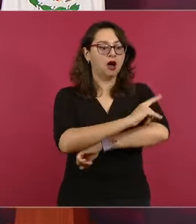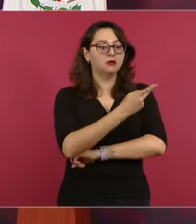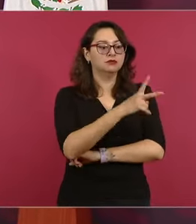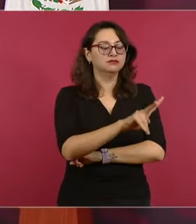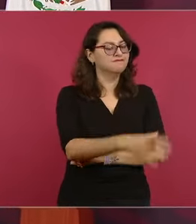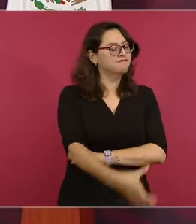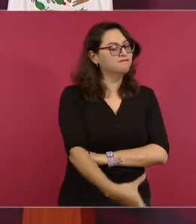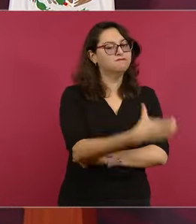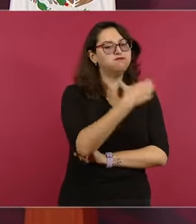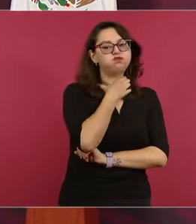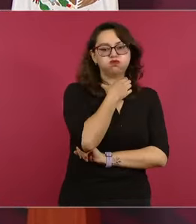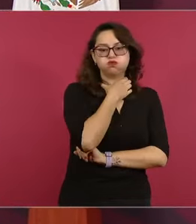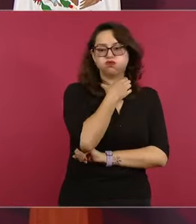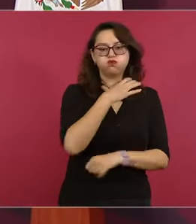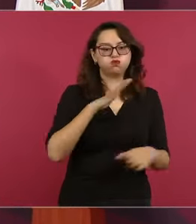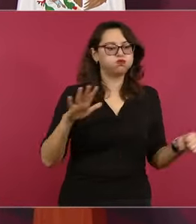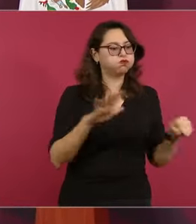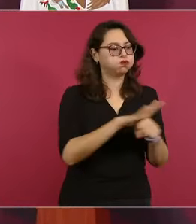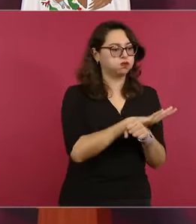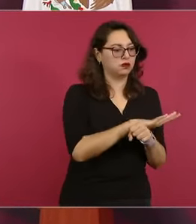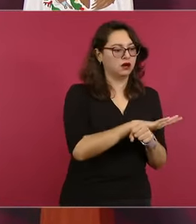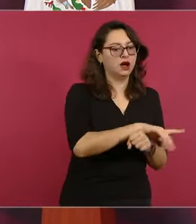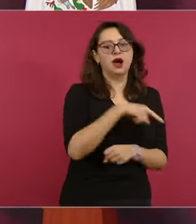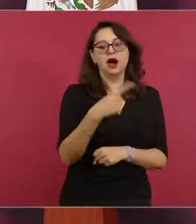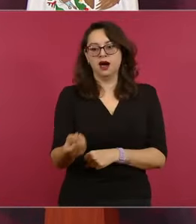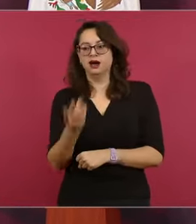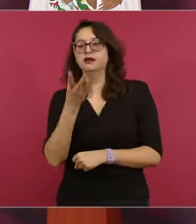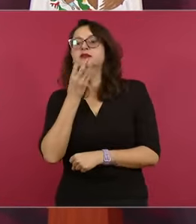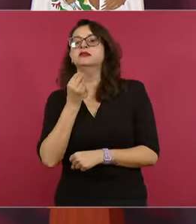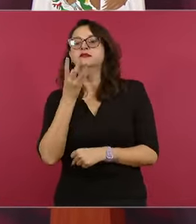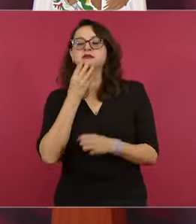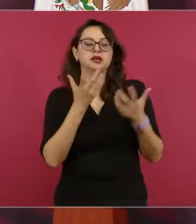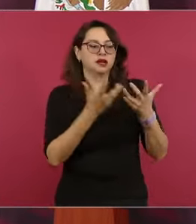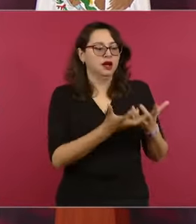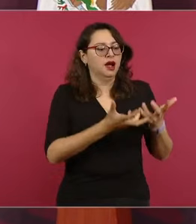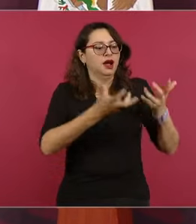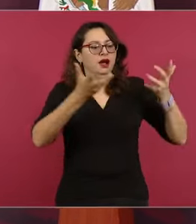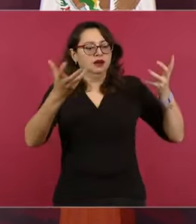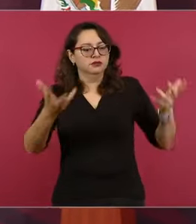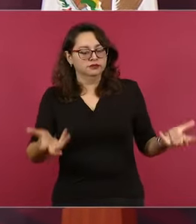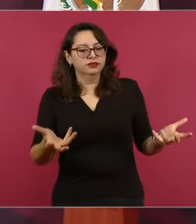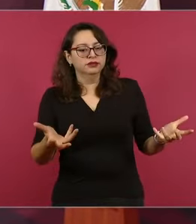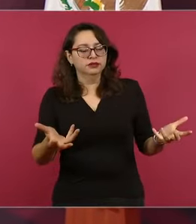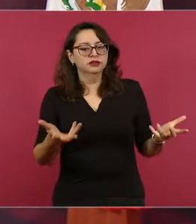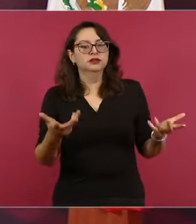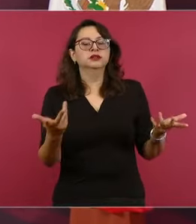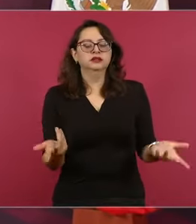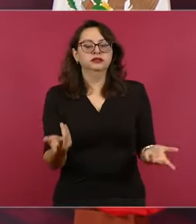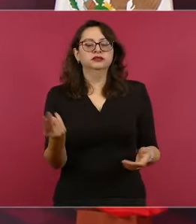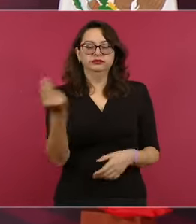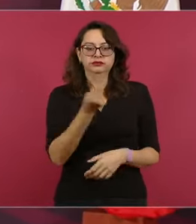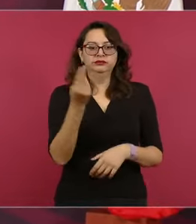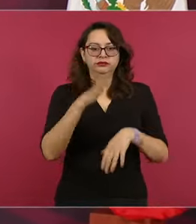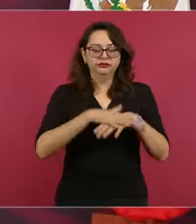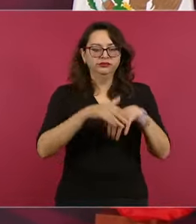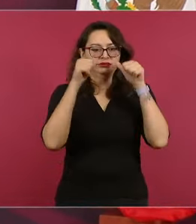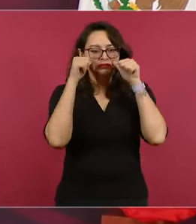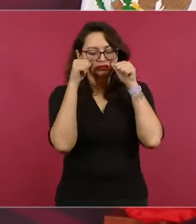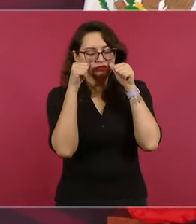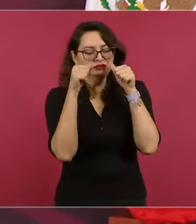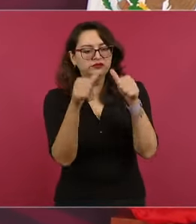Vallarta. Y sí hace falta trabajar en el desarrollo